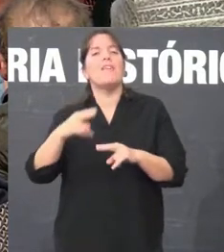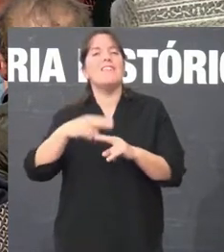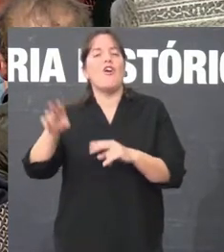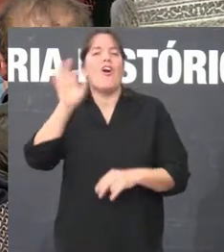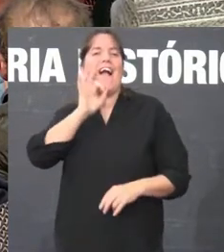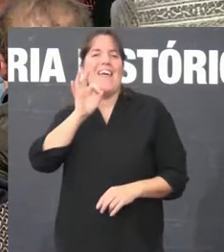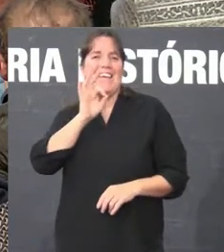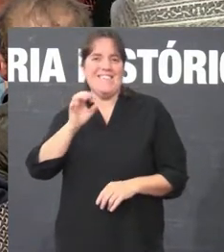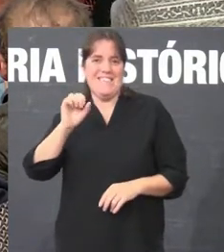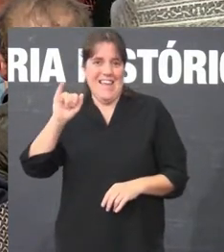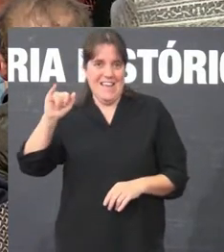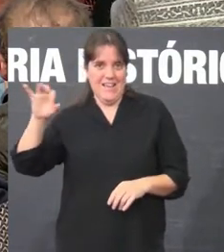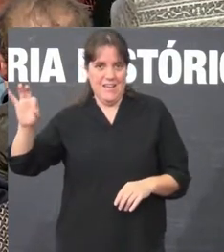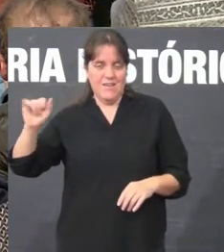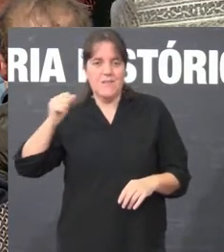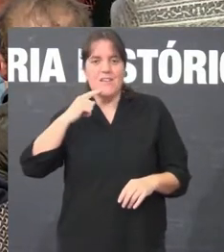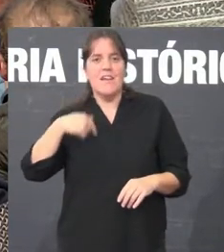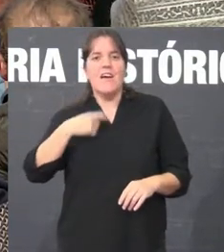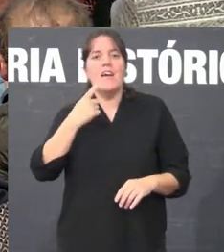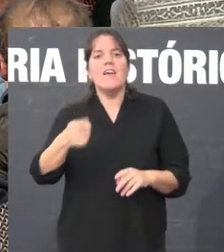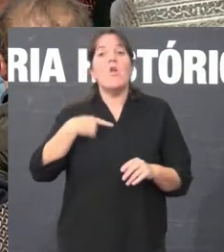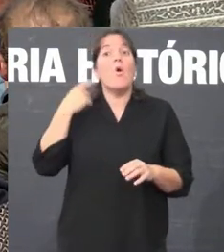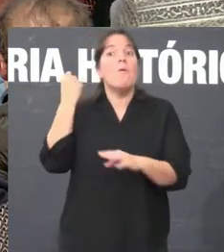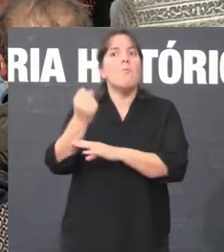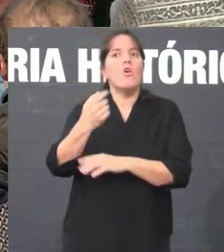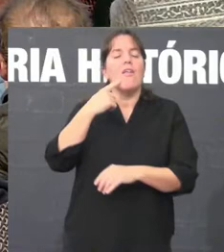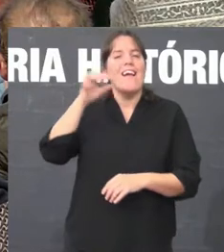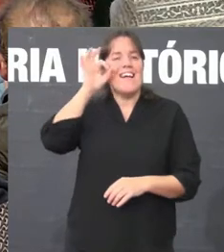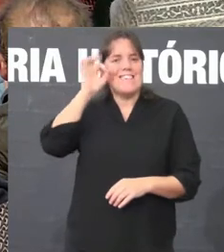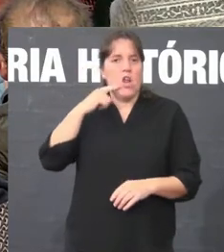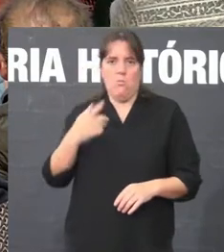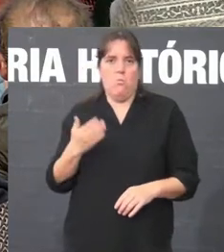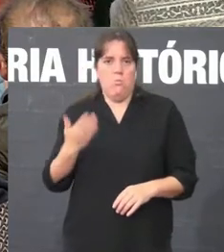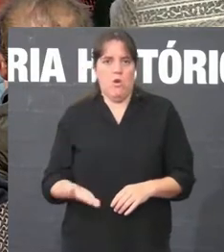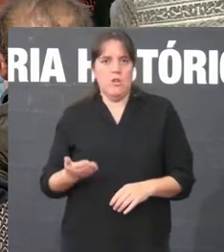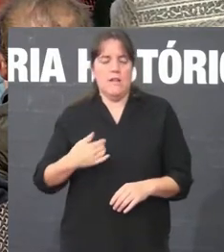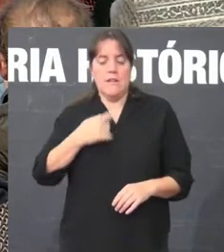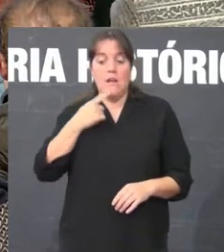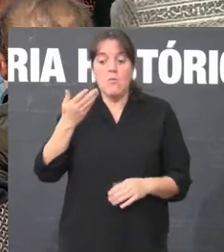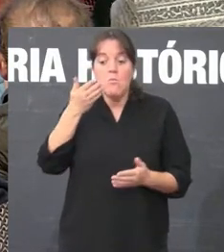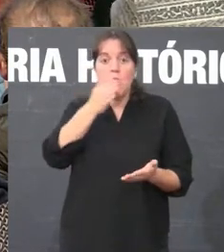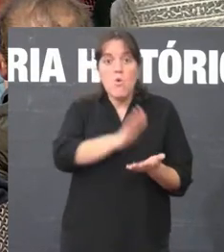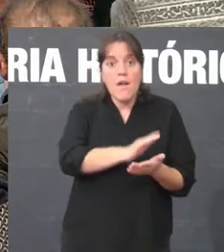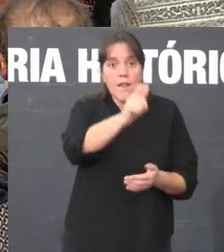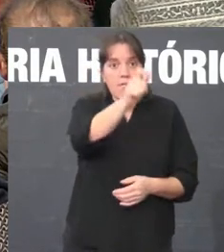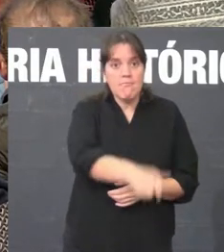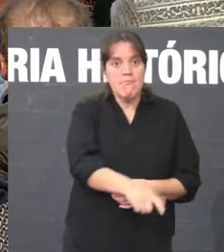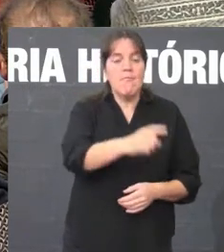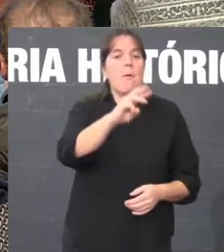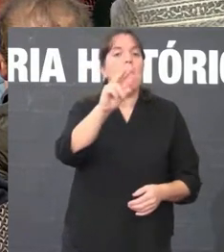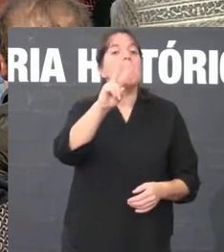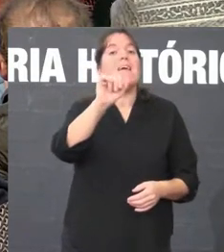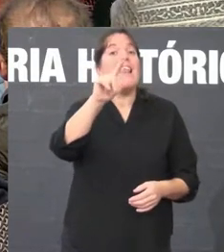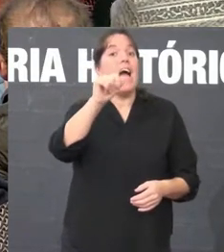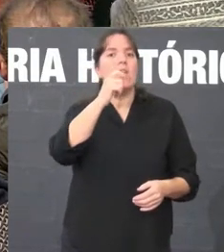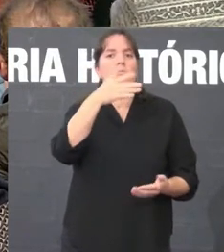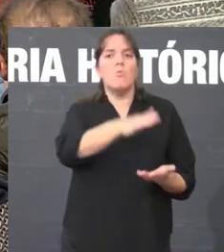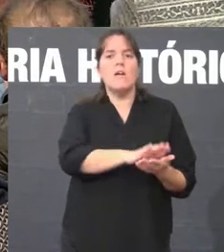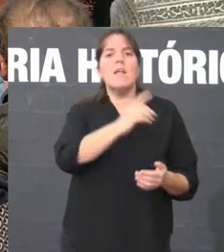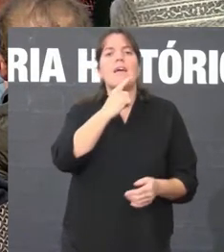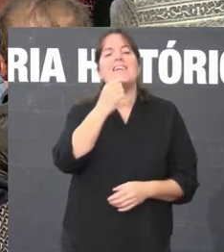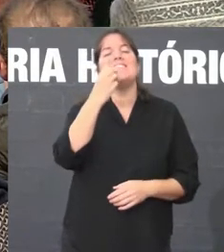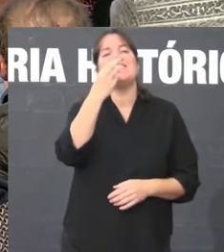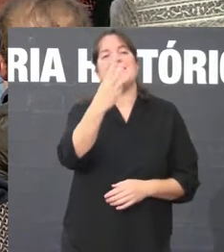polo simbolismo que iso tiña de Castelao moi importante. Vilar Ponte morreu el en marzo de